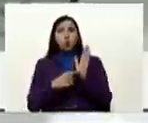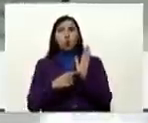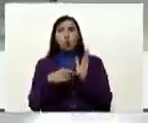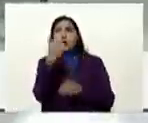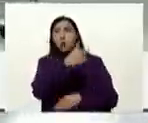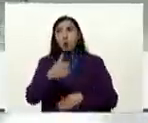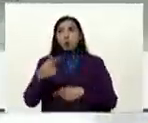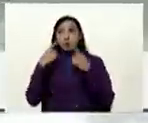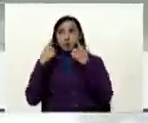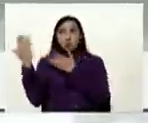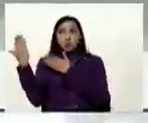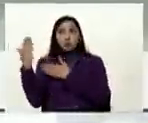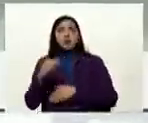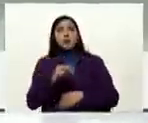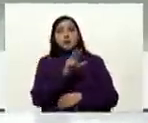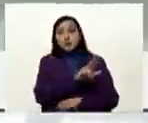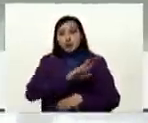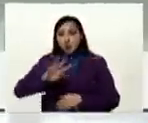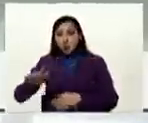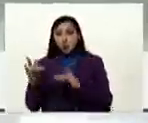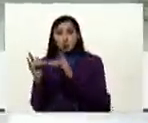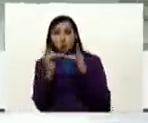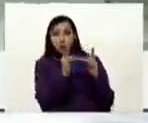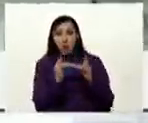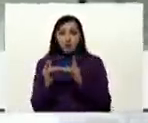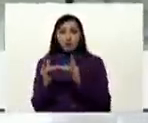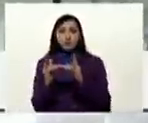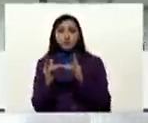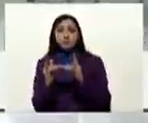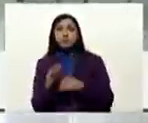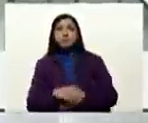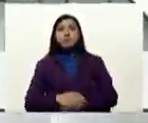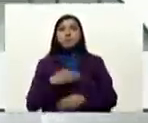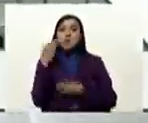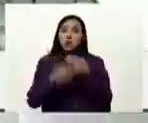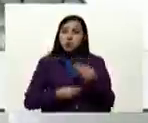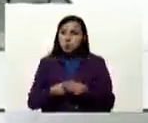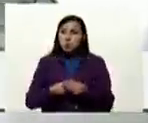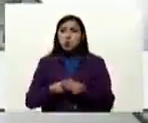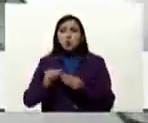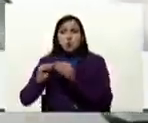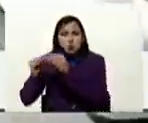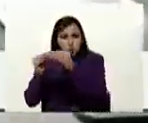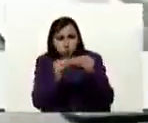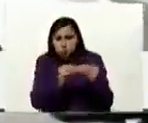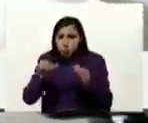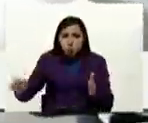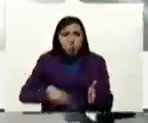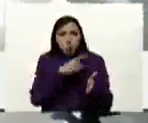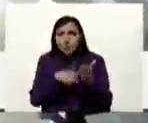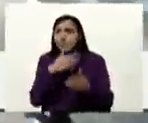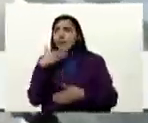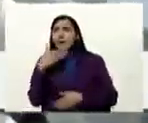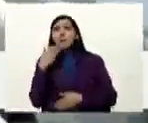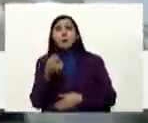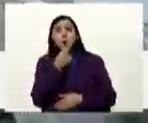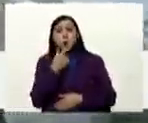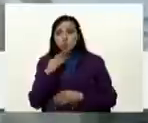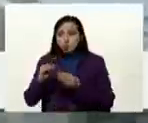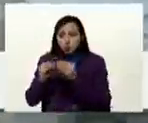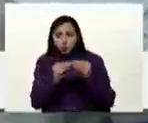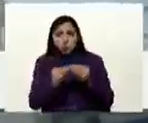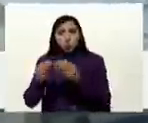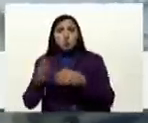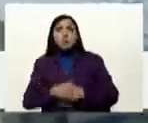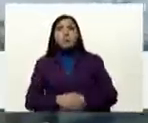apoyo, con estas 34 camas, donde se ha hecho una rehabilitación completa. Estamos hablando